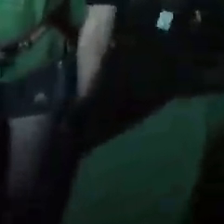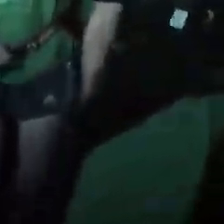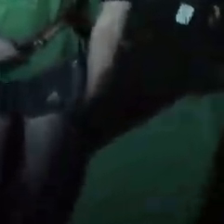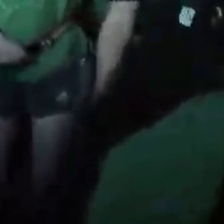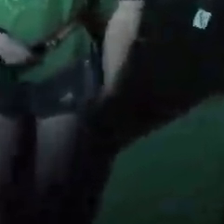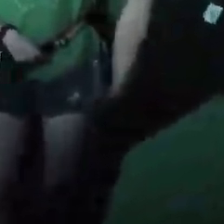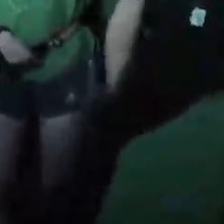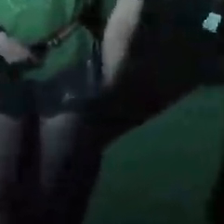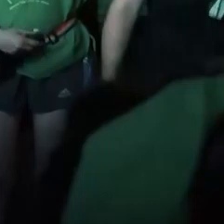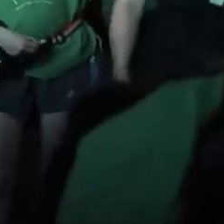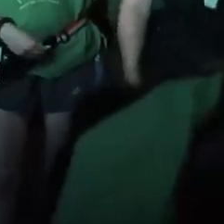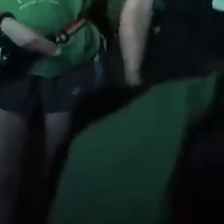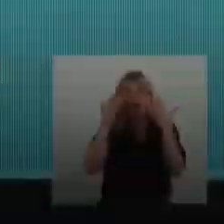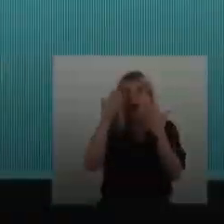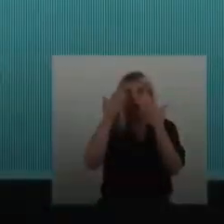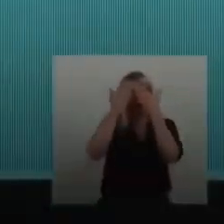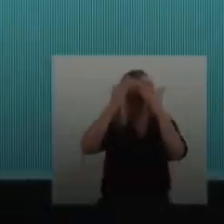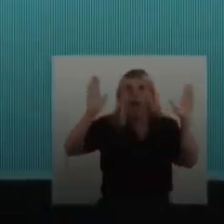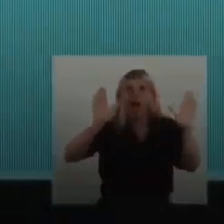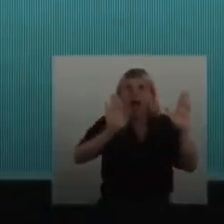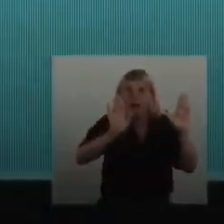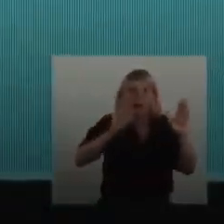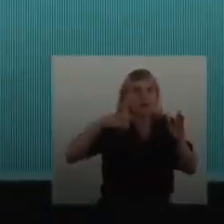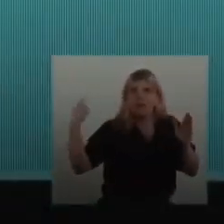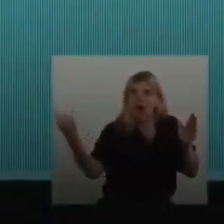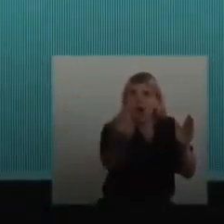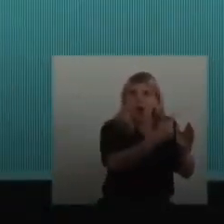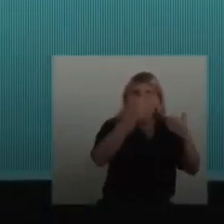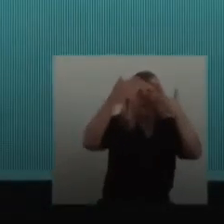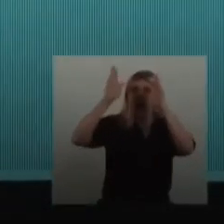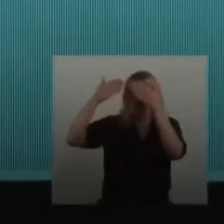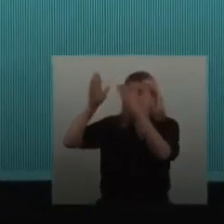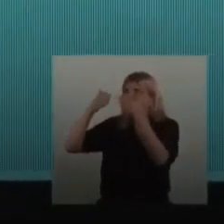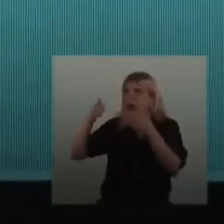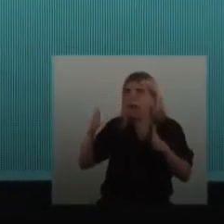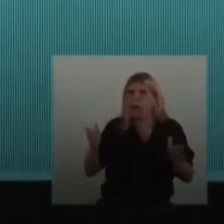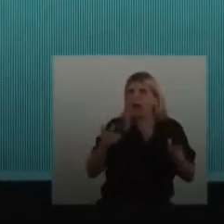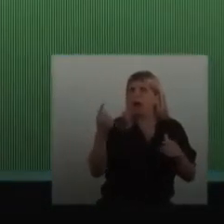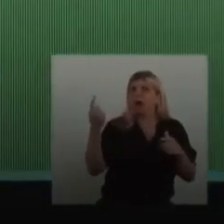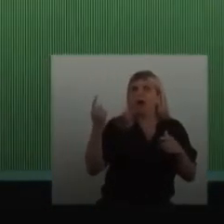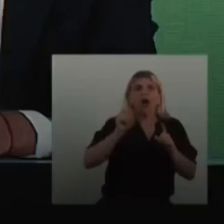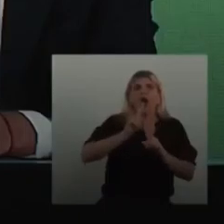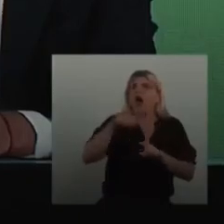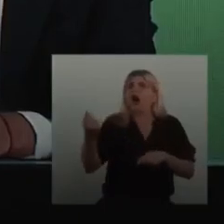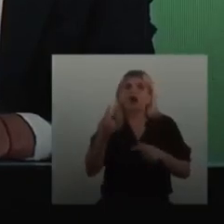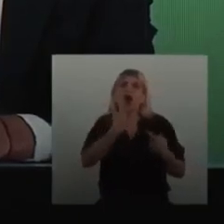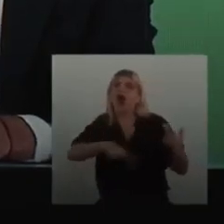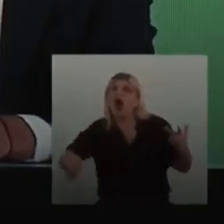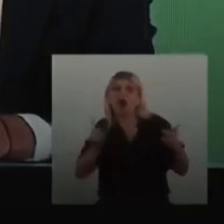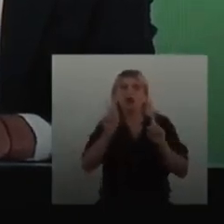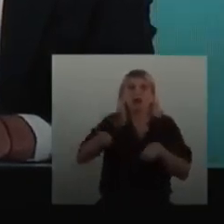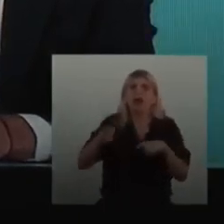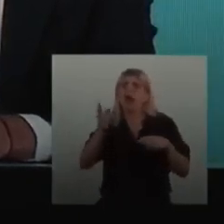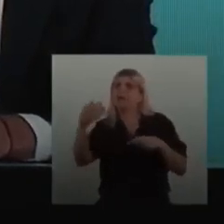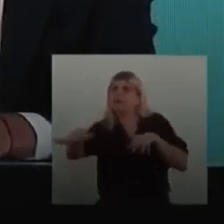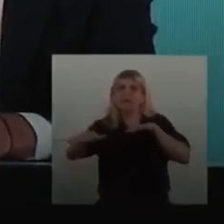Entendamos con esta amplitud lo que hoy estamos logrando y que dejen de existir los colores que dividen a las mujeres y que todos